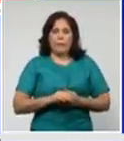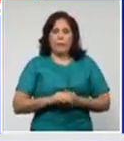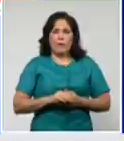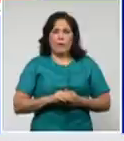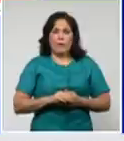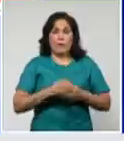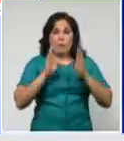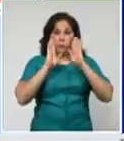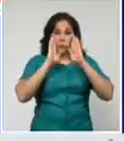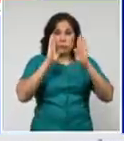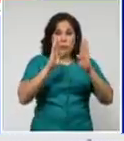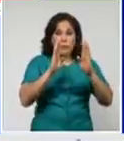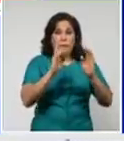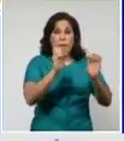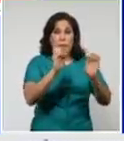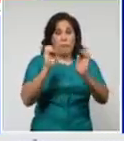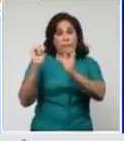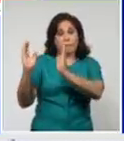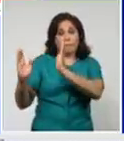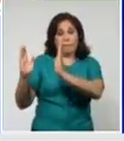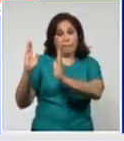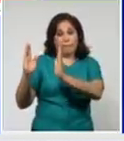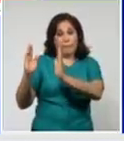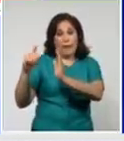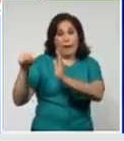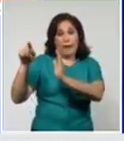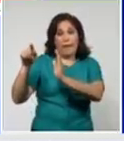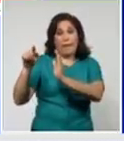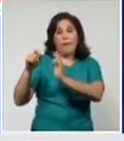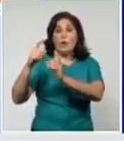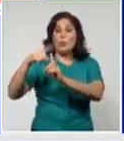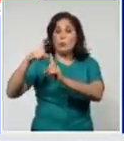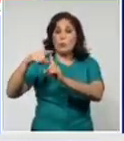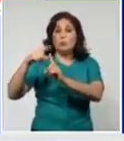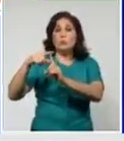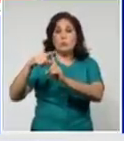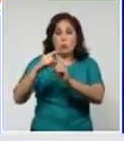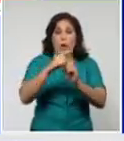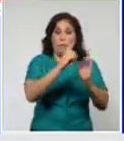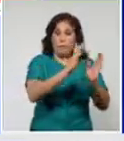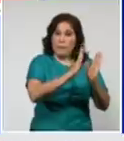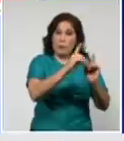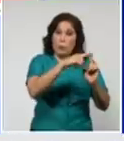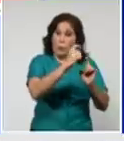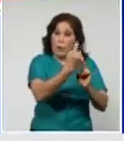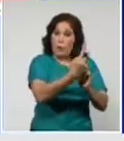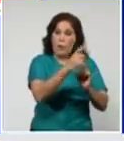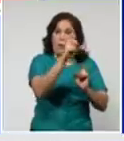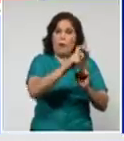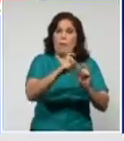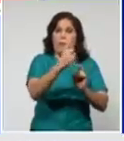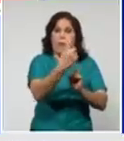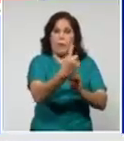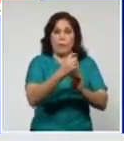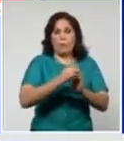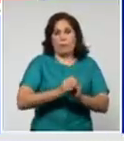en Occidente, pero hay que decir que ya en Las Tunas tenemos 7 casos, en Camagüey 1, en Ciego de Ávila